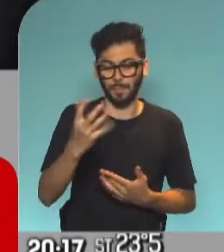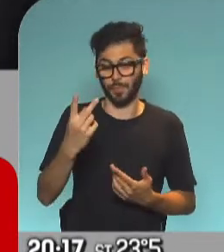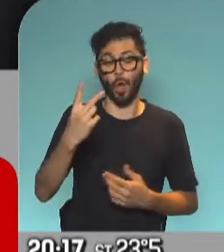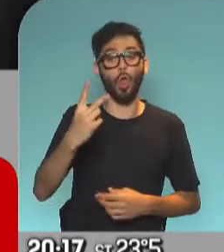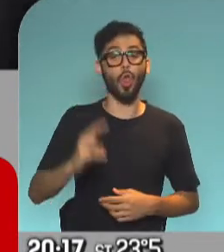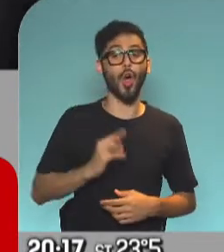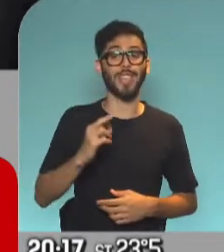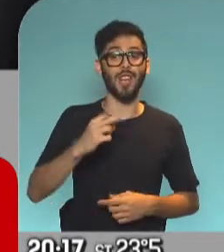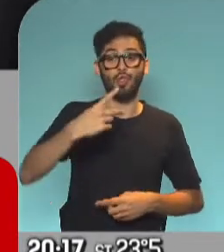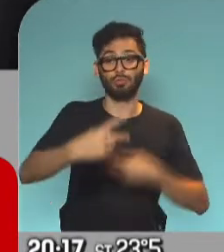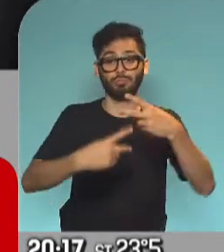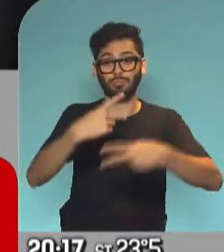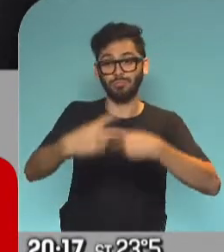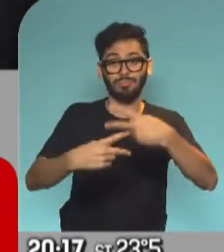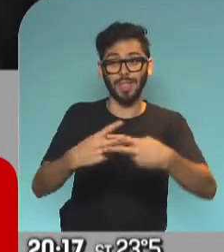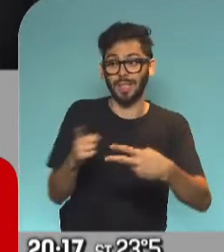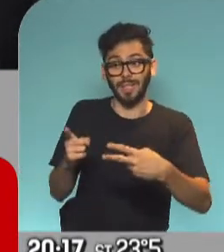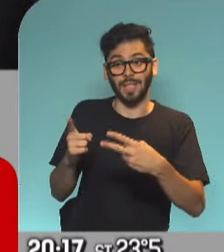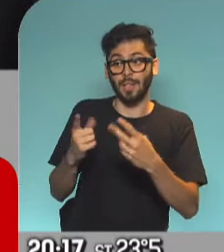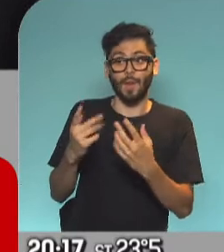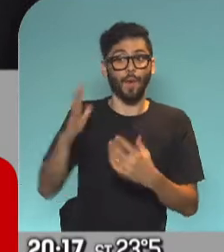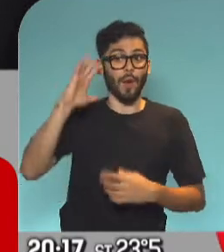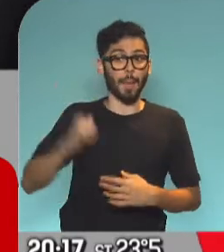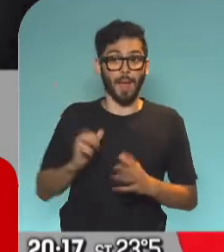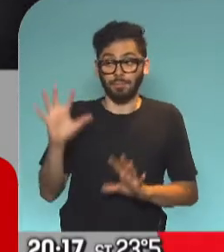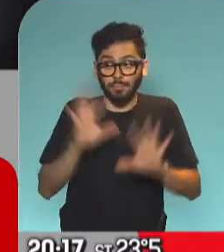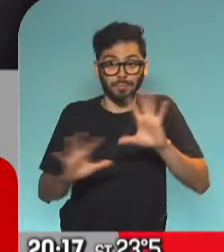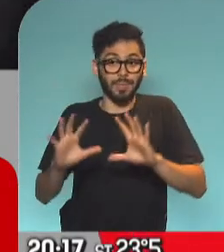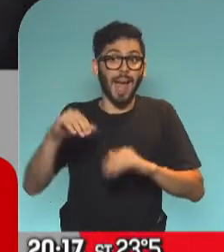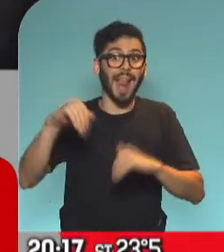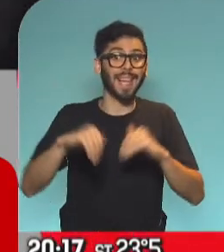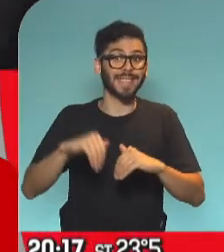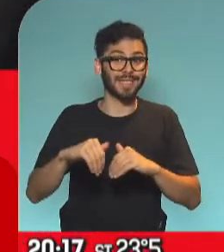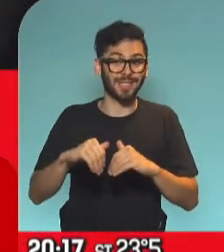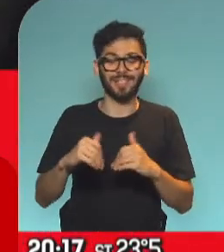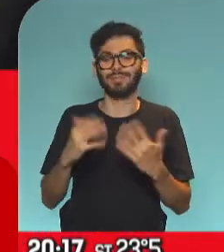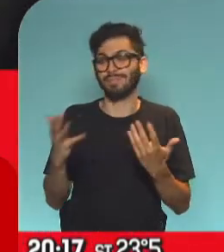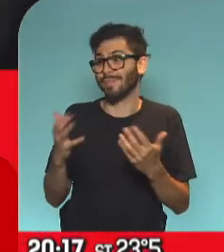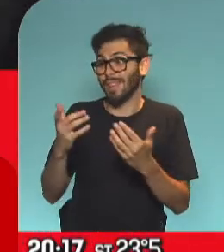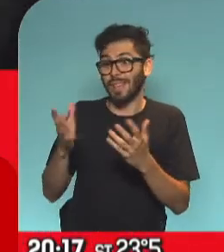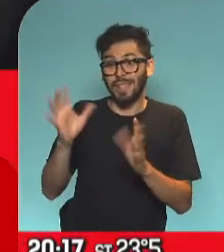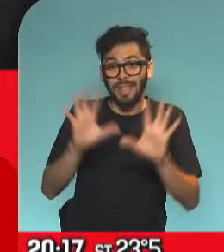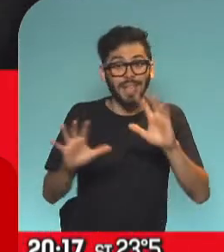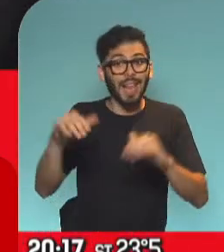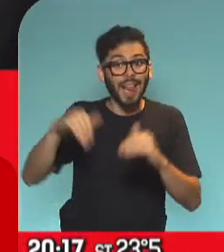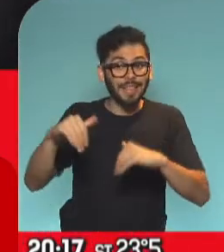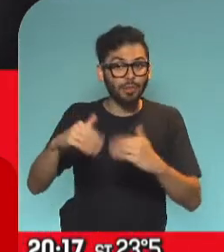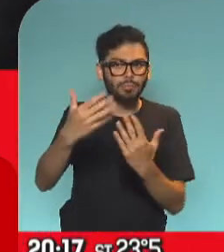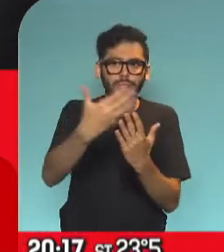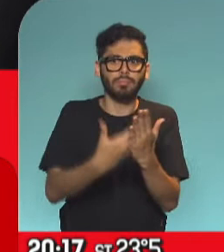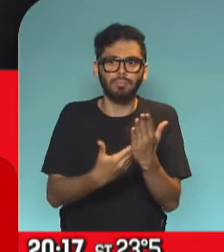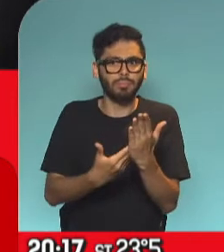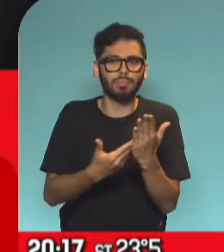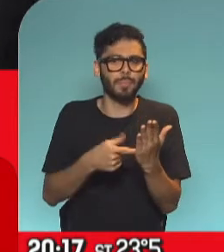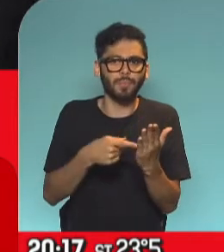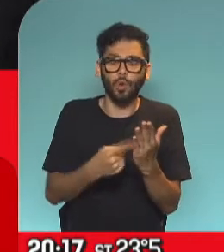años las Fuerzas Armadas organizan el dispositivo de elecciones. Entonces, y ese dispositivo de elecciones es una gran movilización que se hace